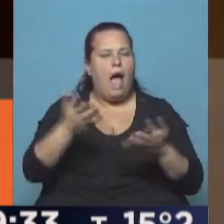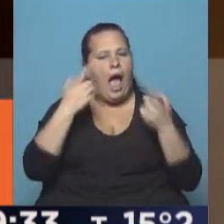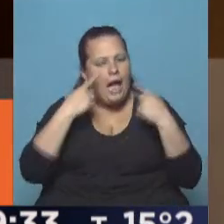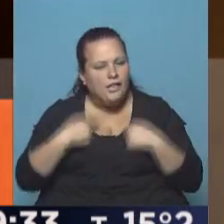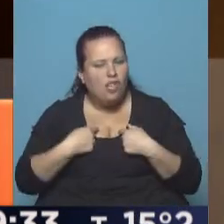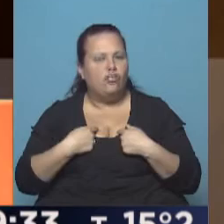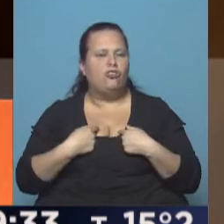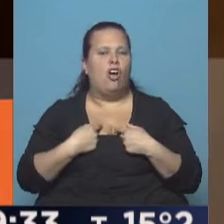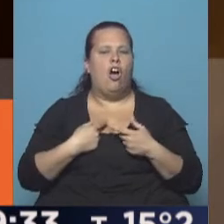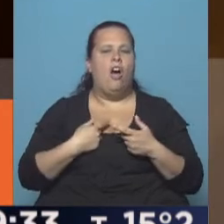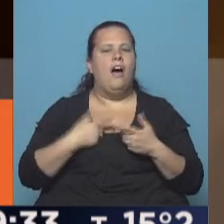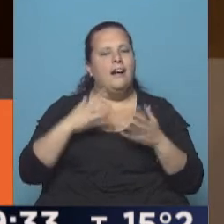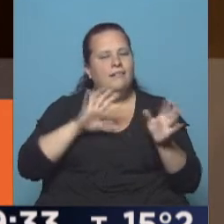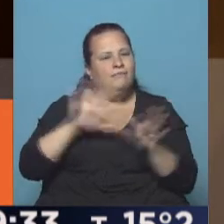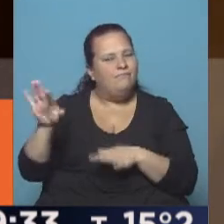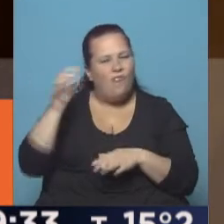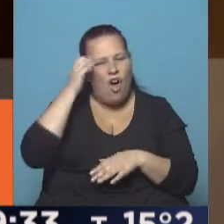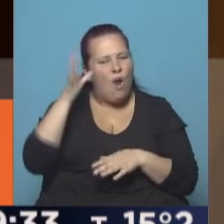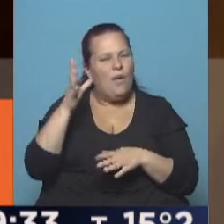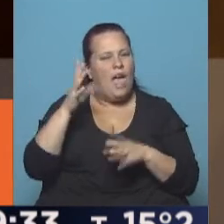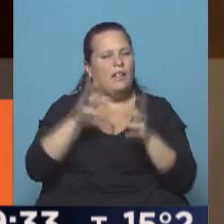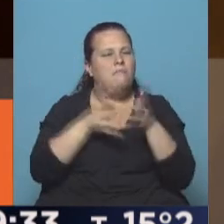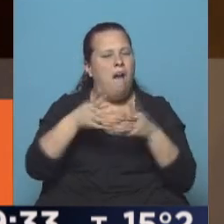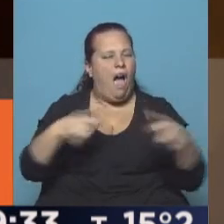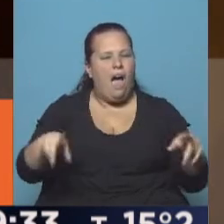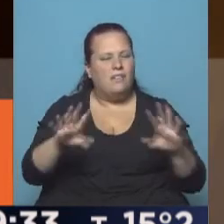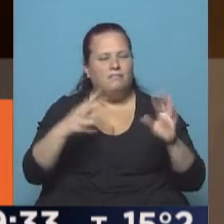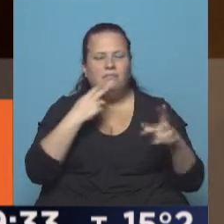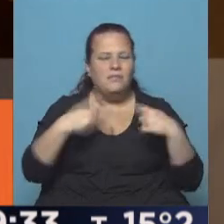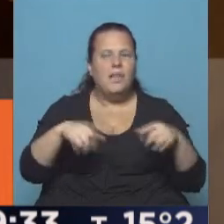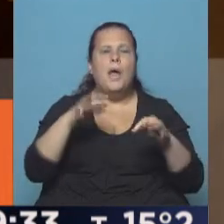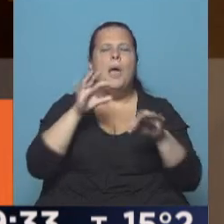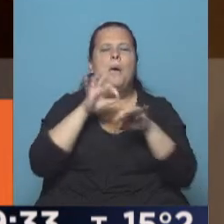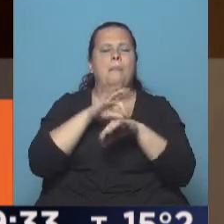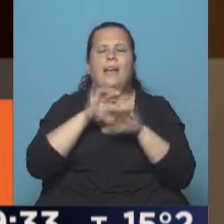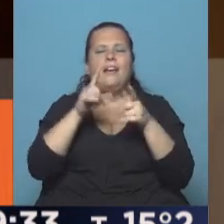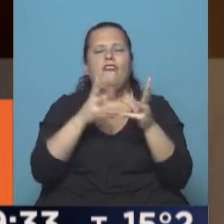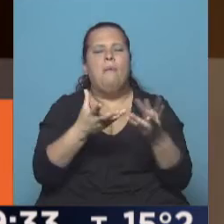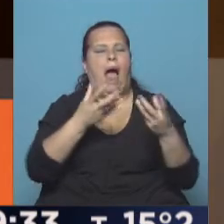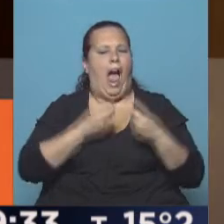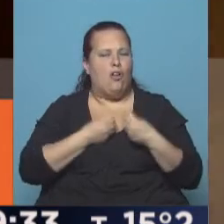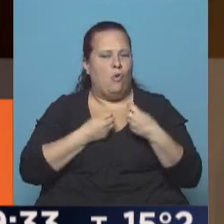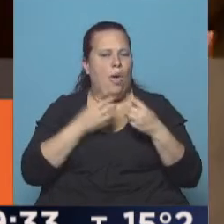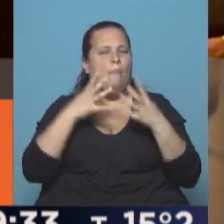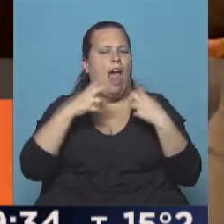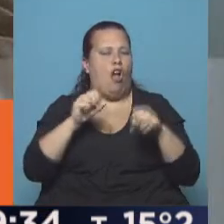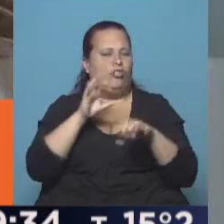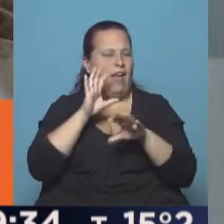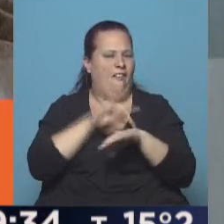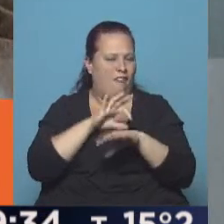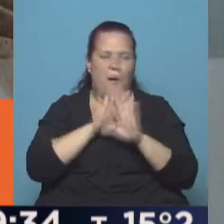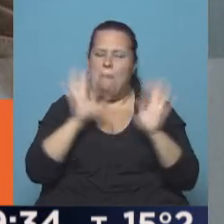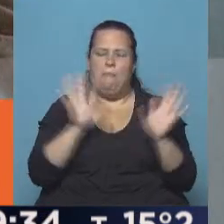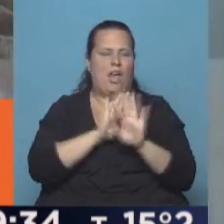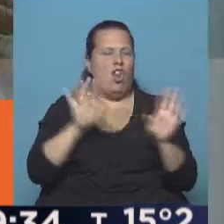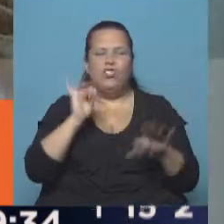escuchaba, y dejar un poco de lado los aparatos. Los aparatos en medicina son simplemente herramientas que nos ayudan al diagnóstico, pero bajo